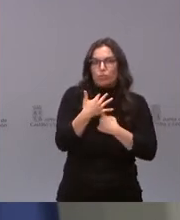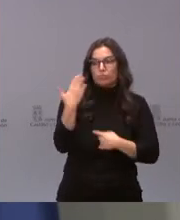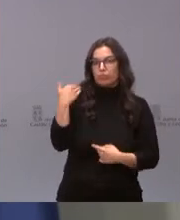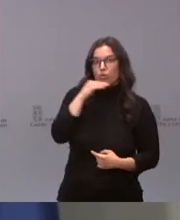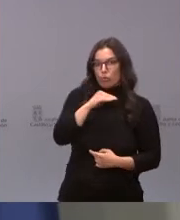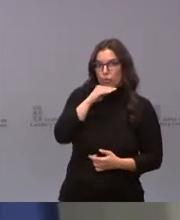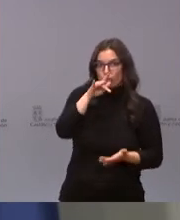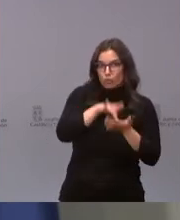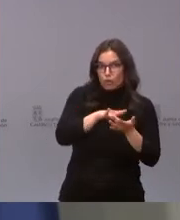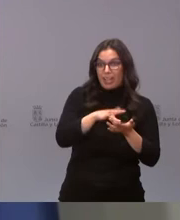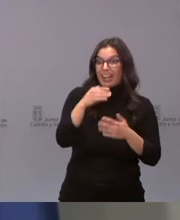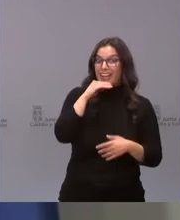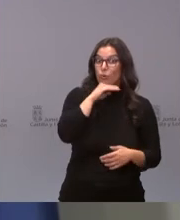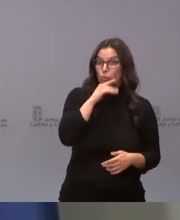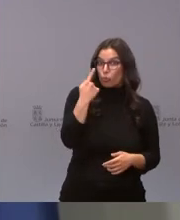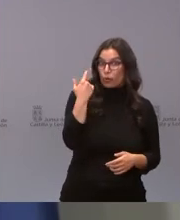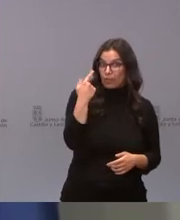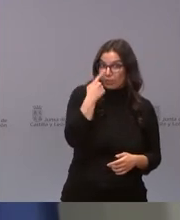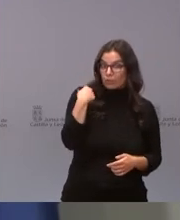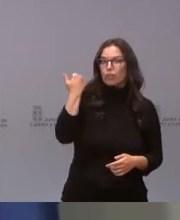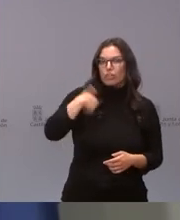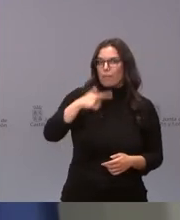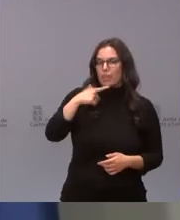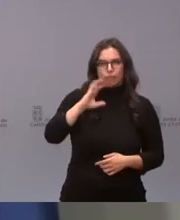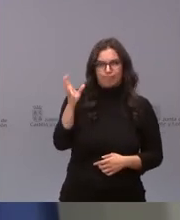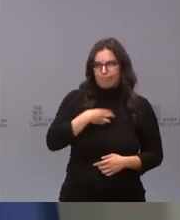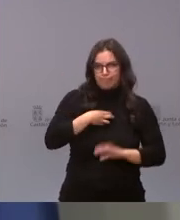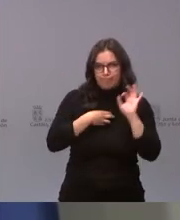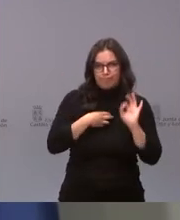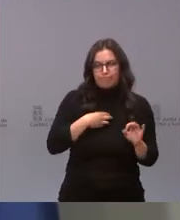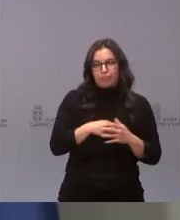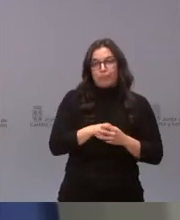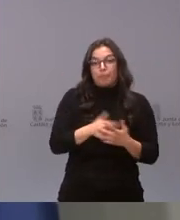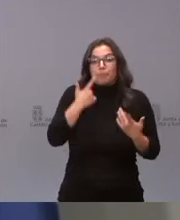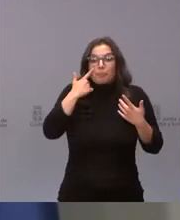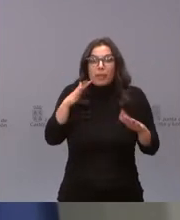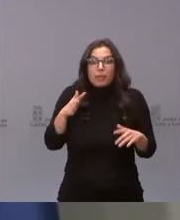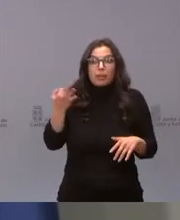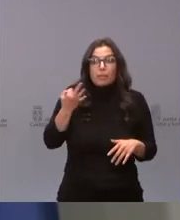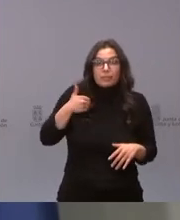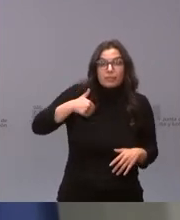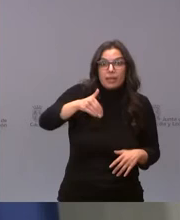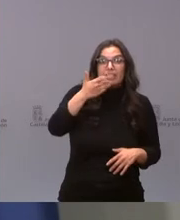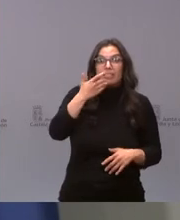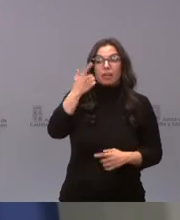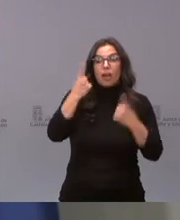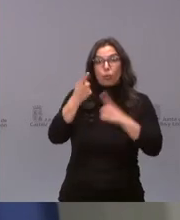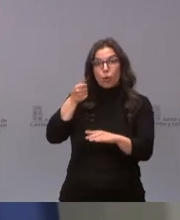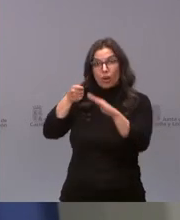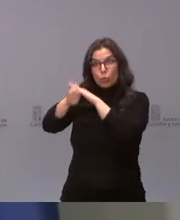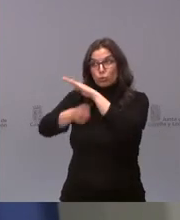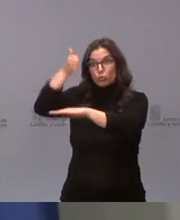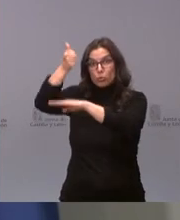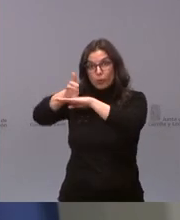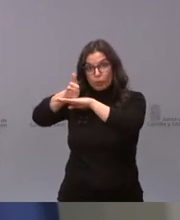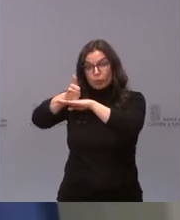Ya se nos dijo que esto no era posible y vamos a ver qué es lo que ocurre, si finalmente hay o no hay recursos